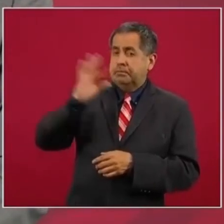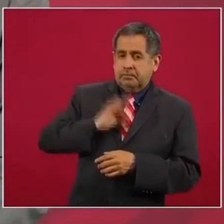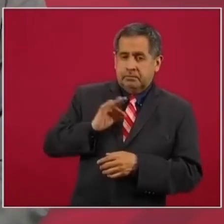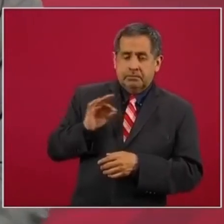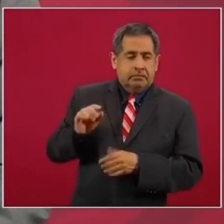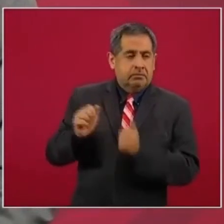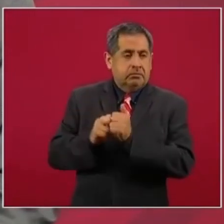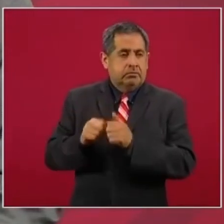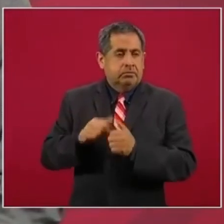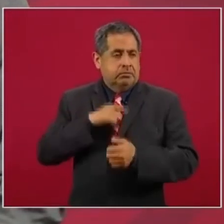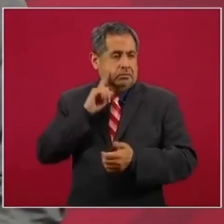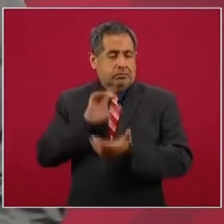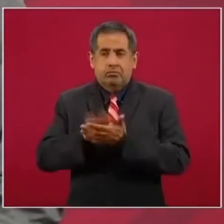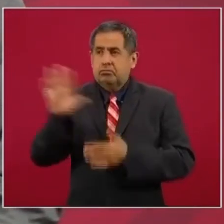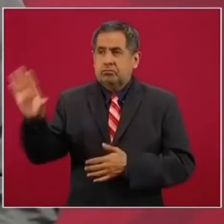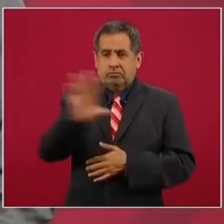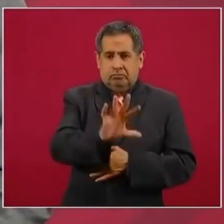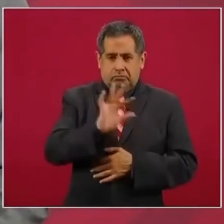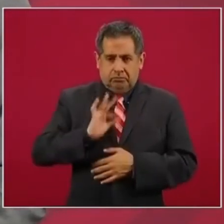esposa?